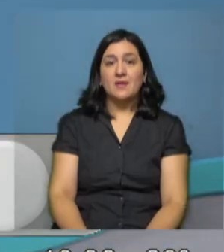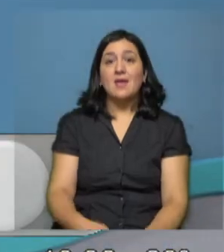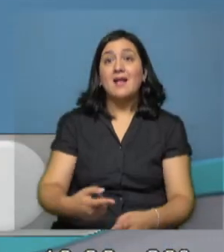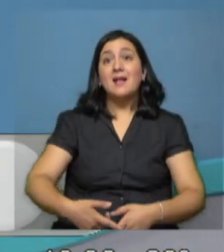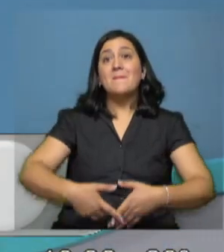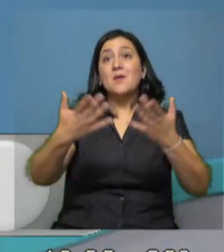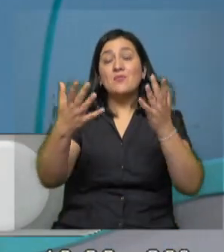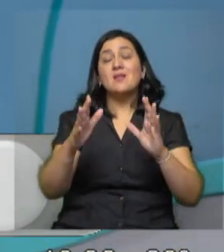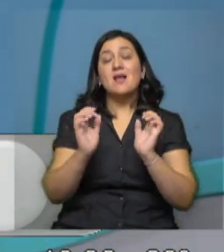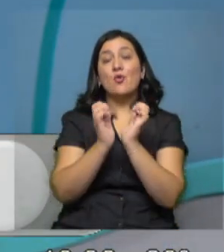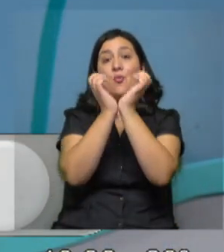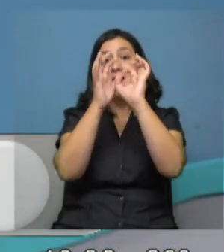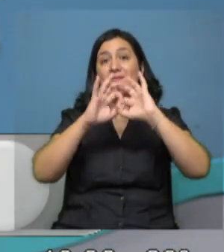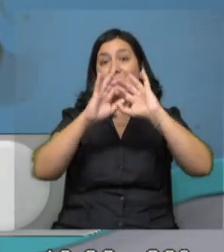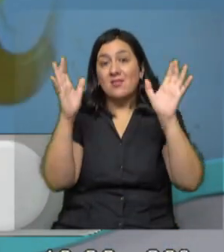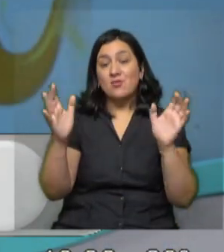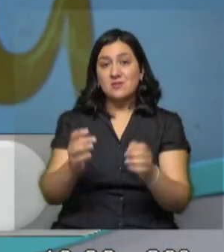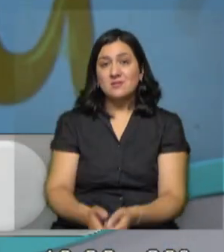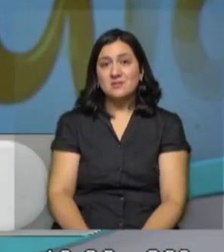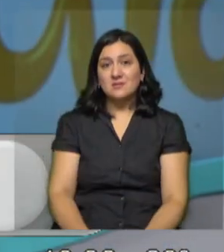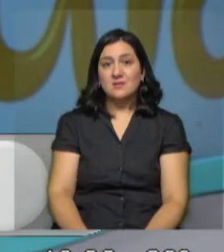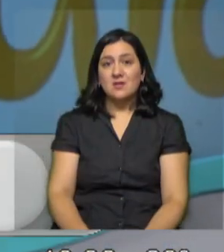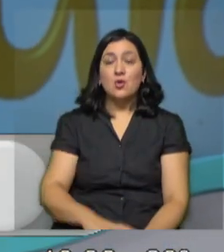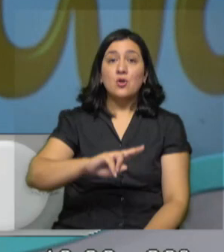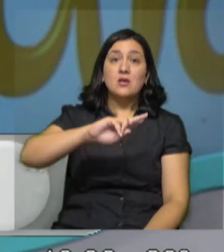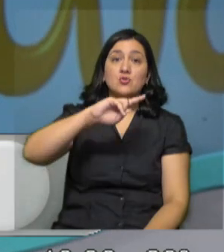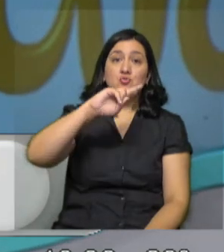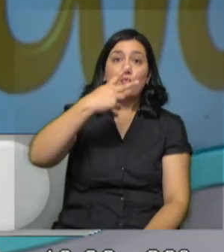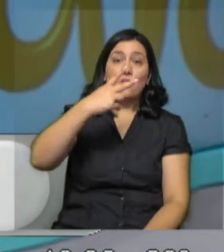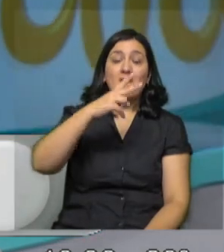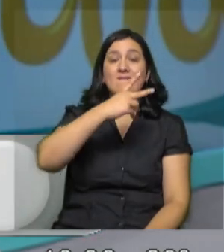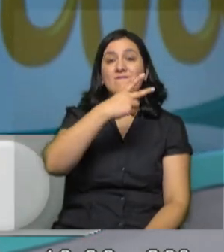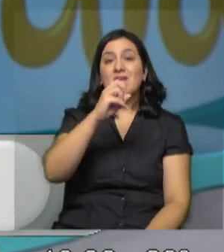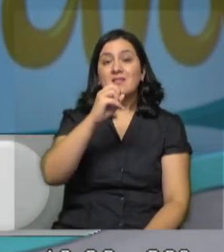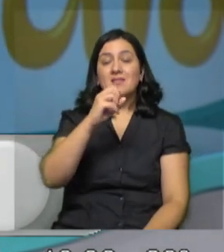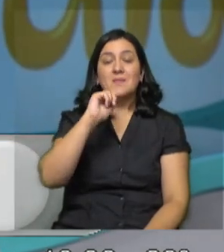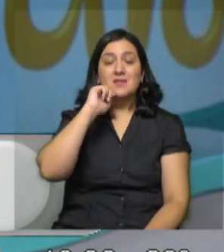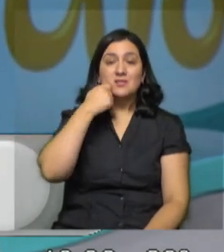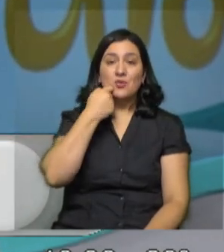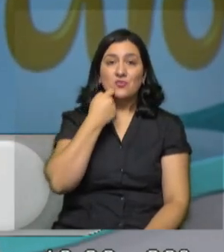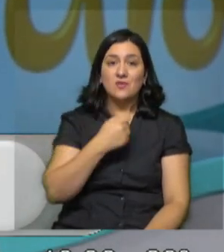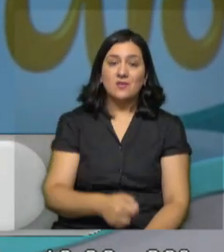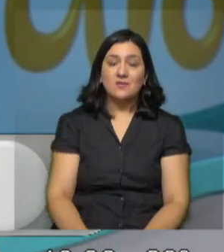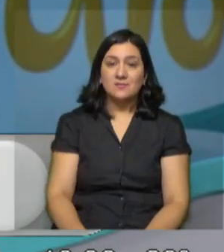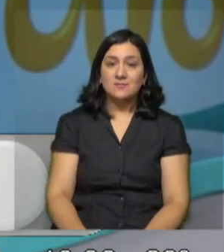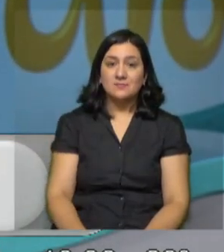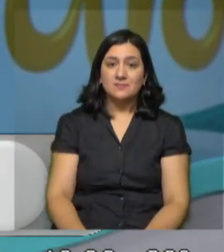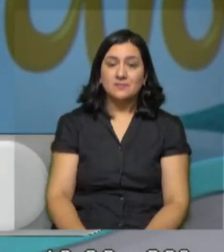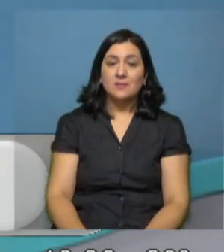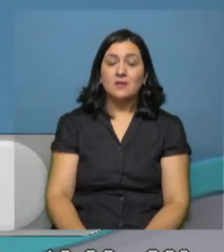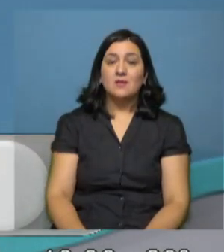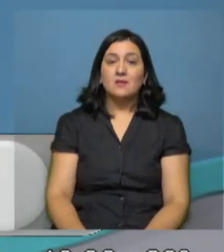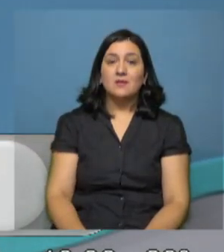las pocas veces que se puede decir eso, ¿no? Con esa sub-20 preciosa, además, que bueno, después no se le pudo dar ya con otra dirección técnica, no se le pudo